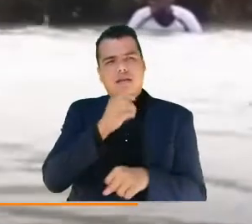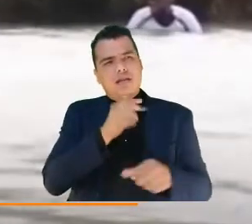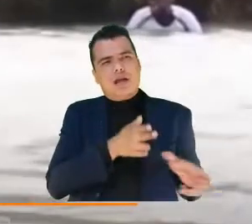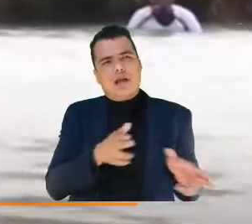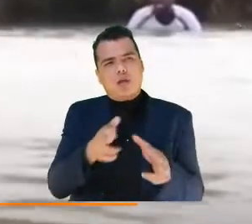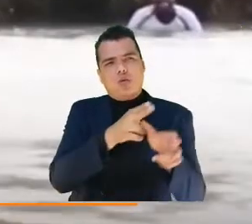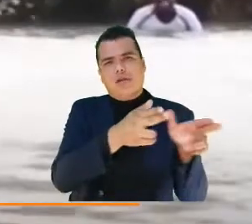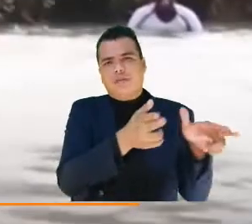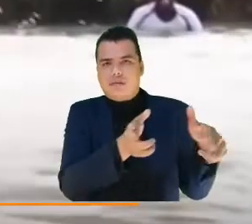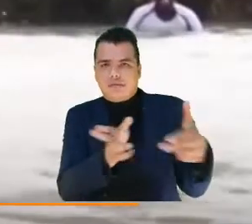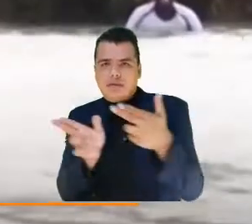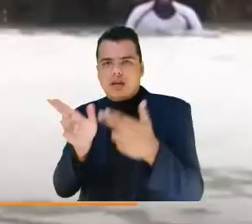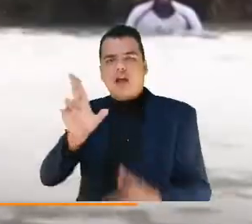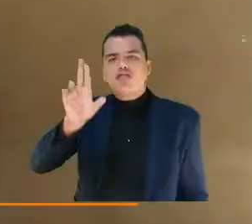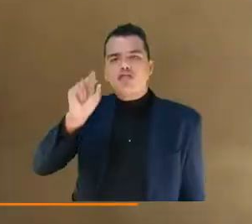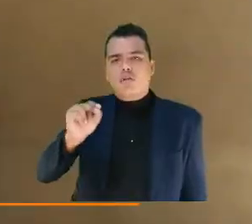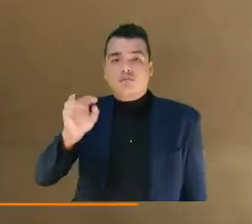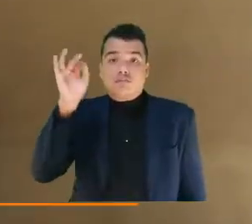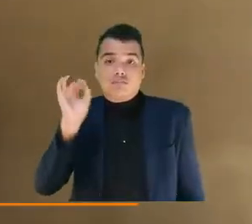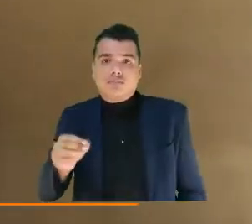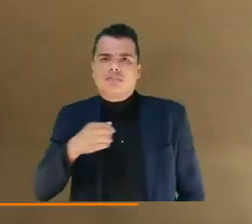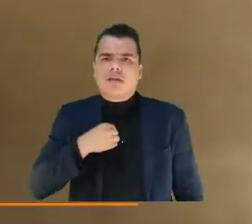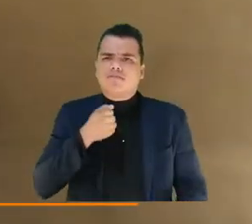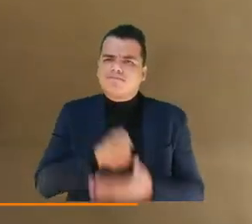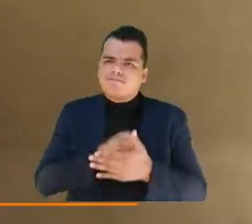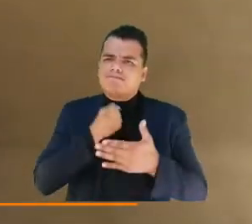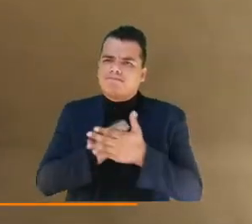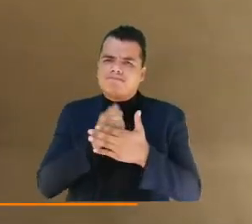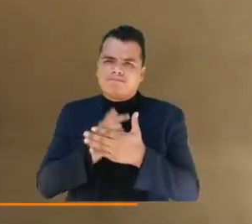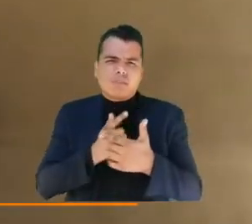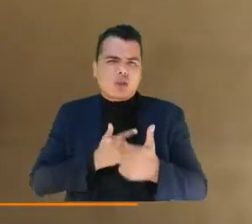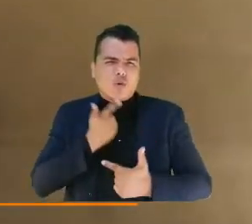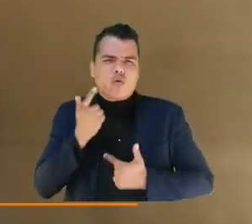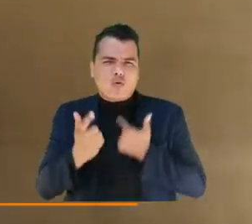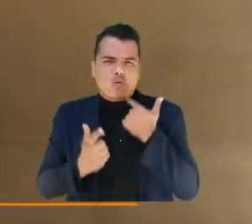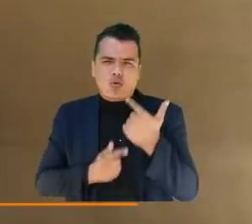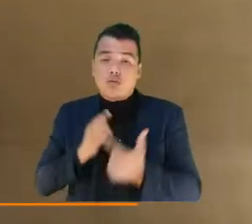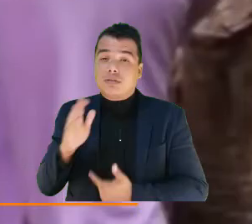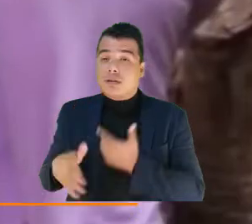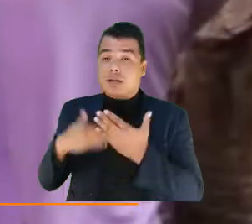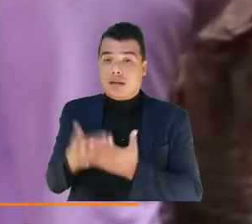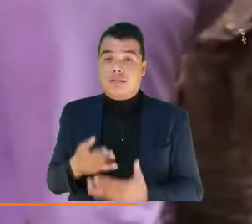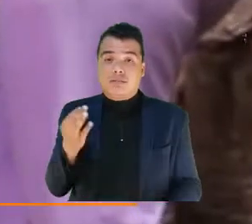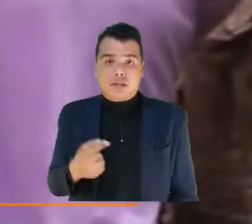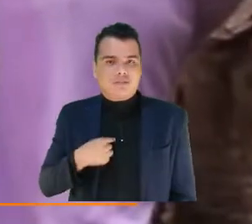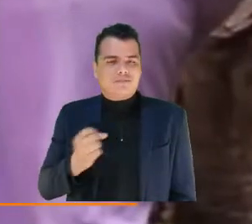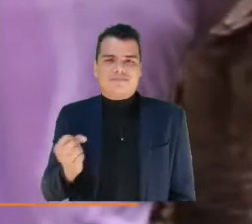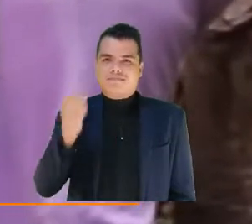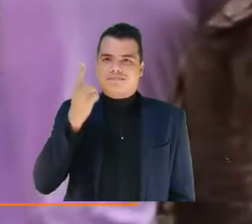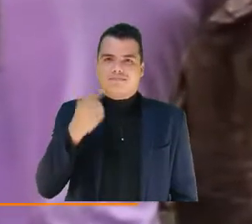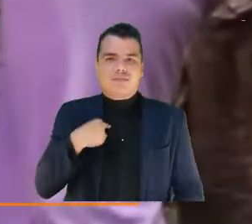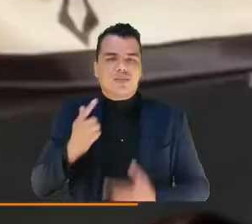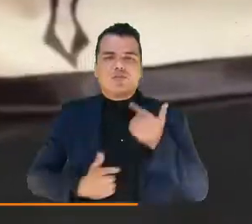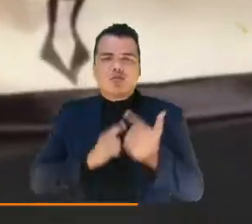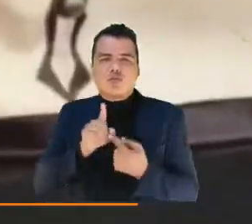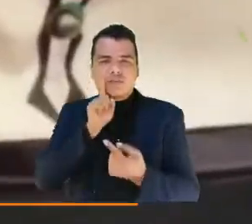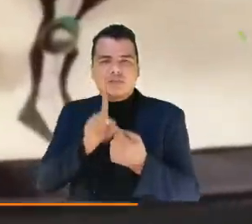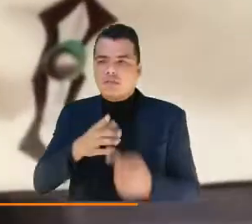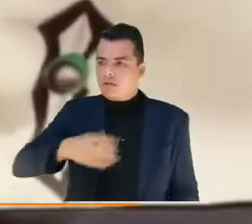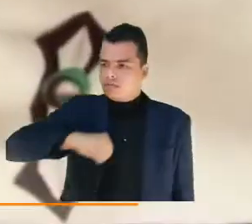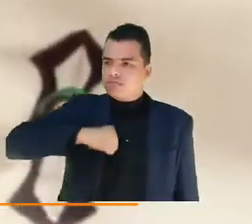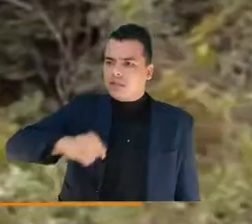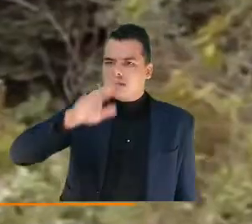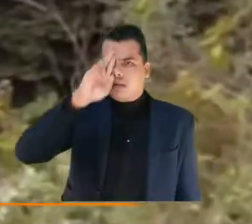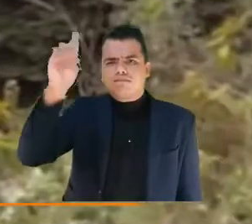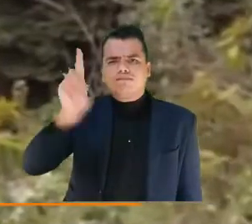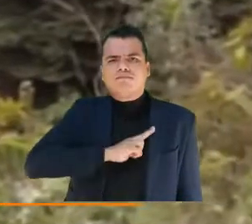a la Salvajina. Lucha que hemos sostenido hasta ahora, pero ahí inició mi lucha por la reivindicación de los derechos,